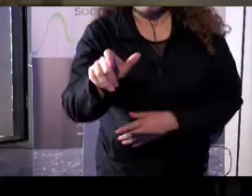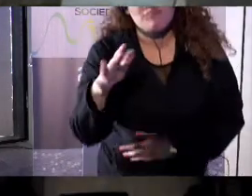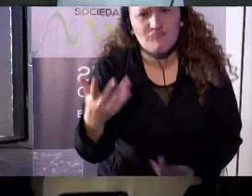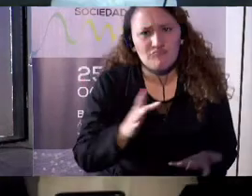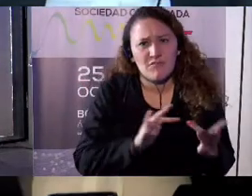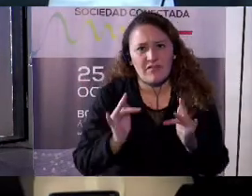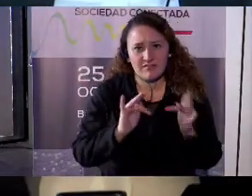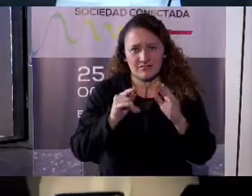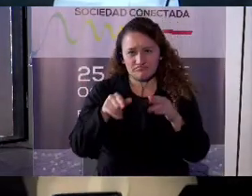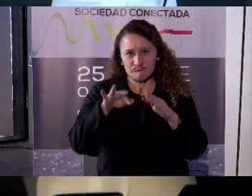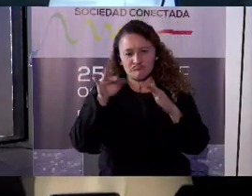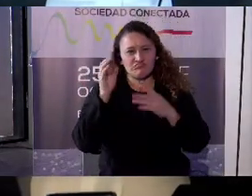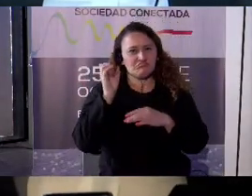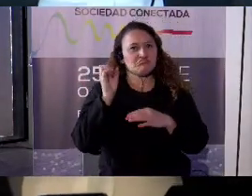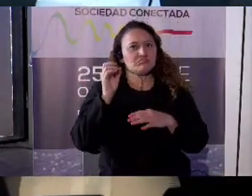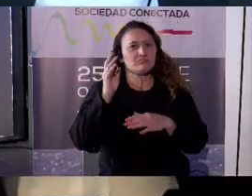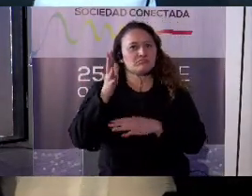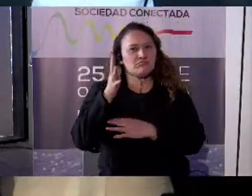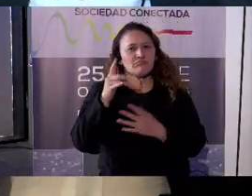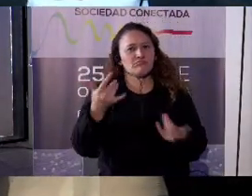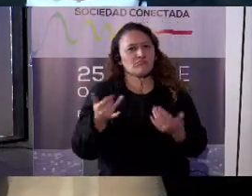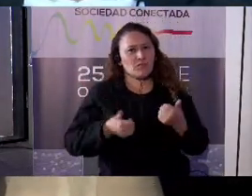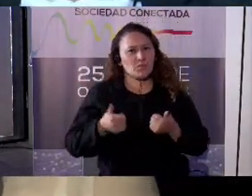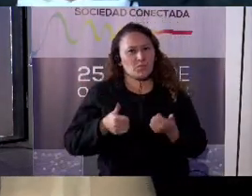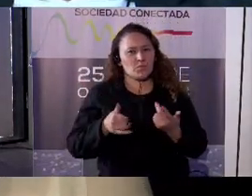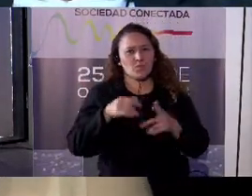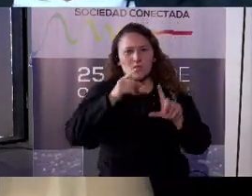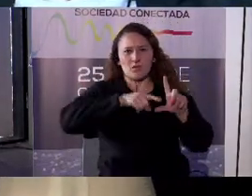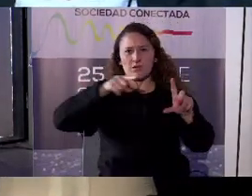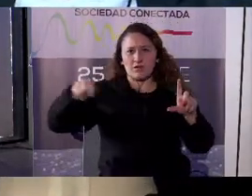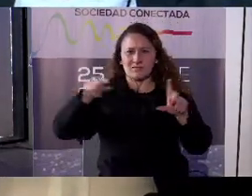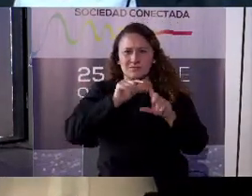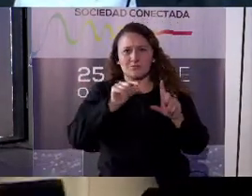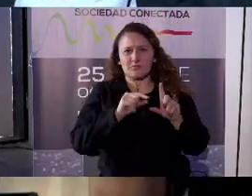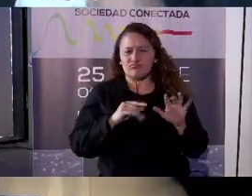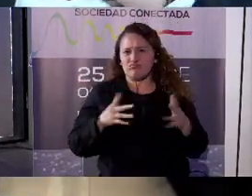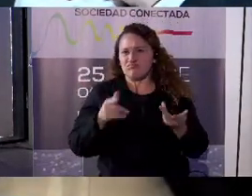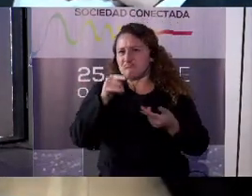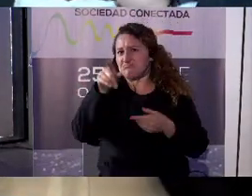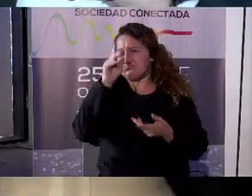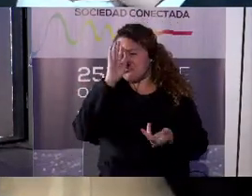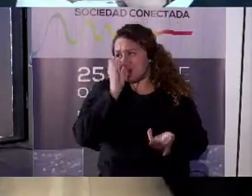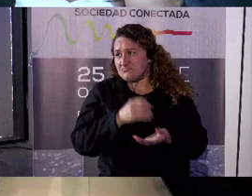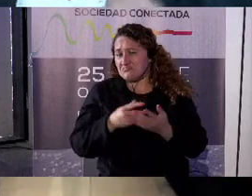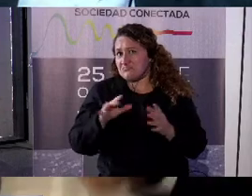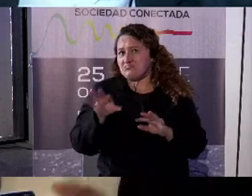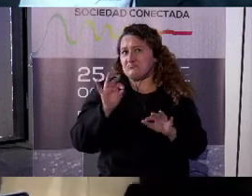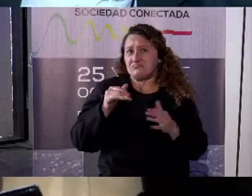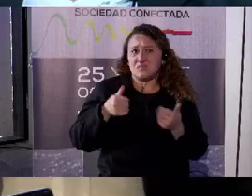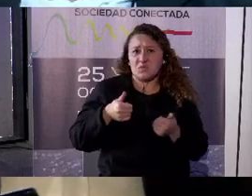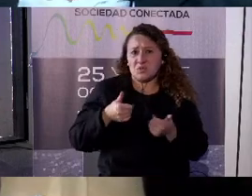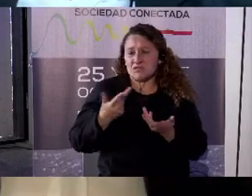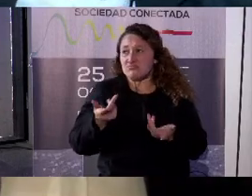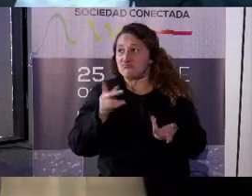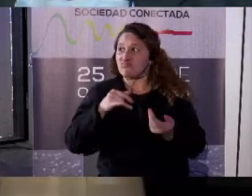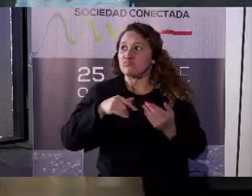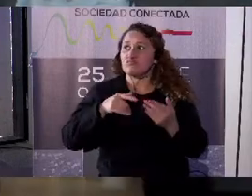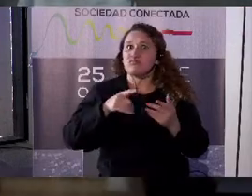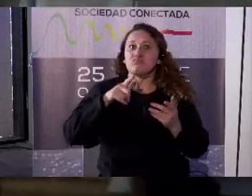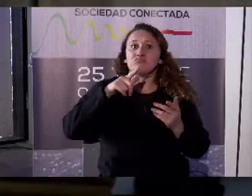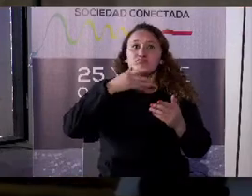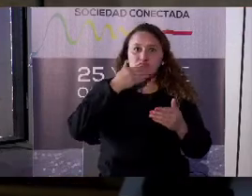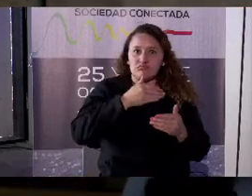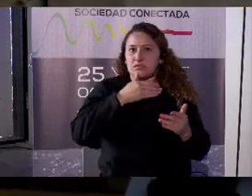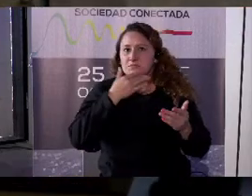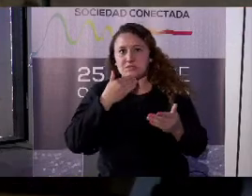sobre imt el congreso Cuál es su preferencia Cómo ve usted si espectro licenciado No